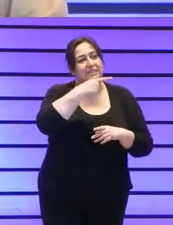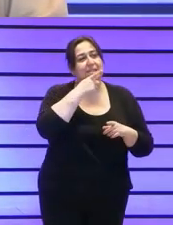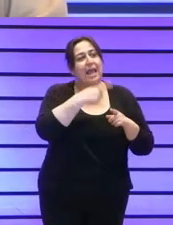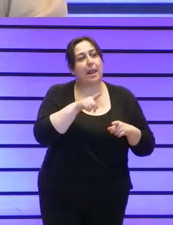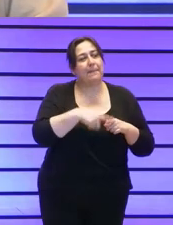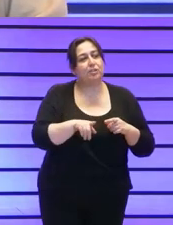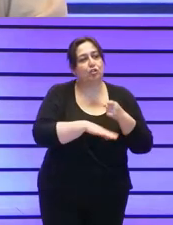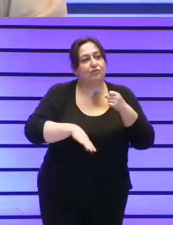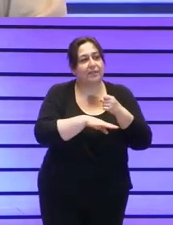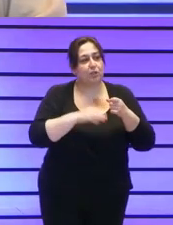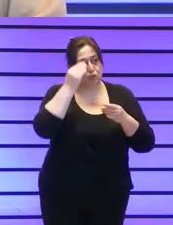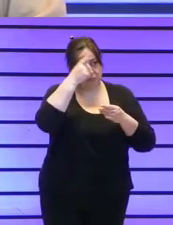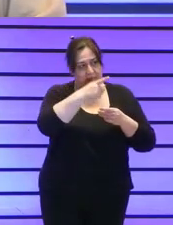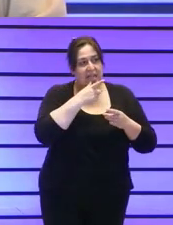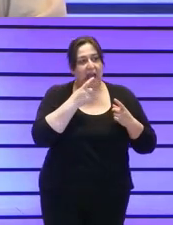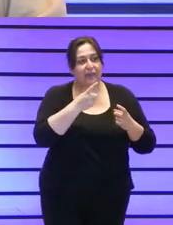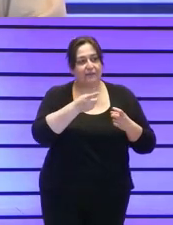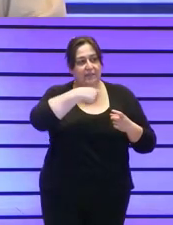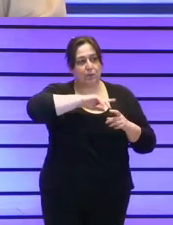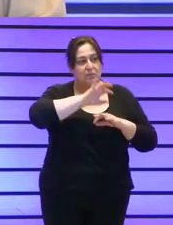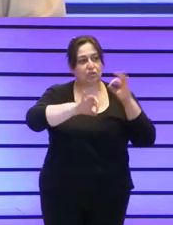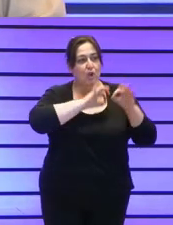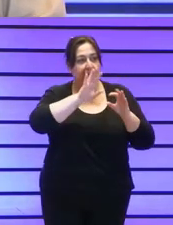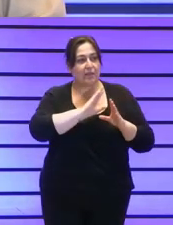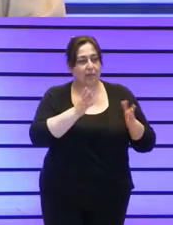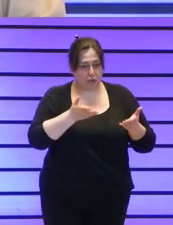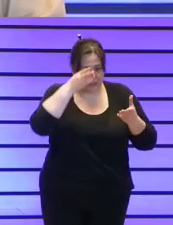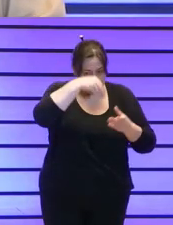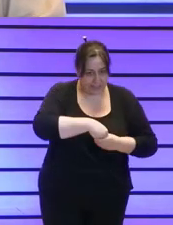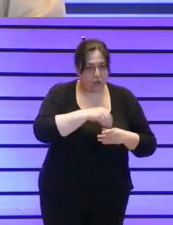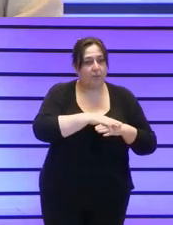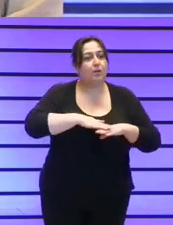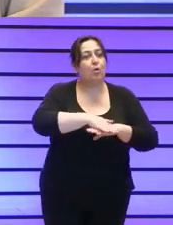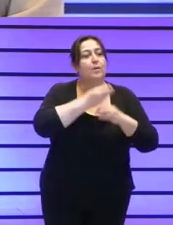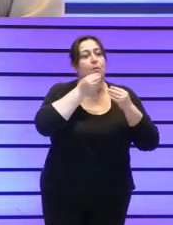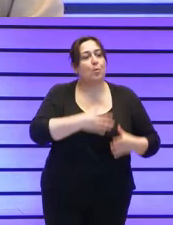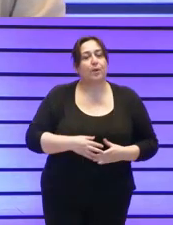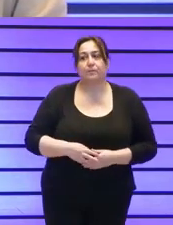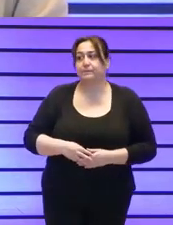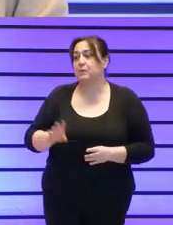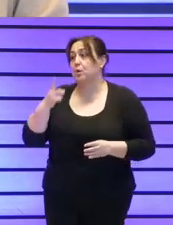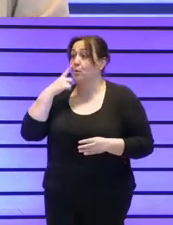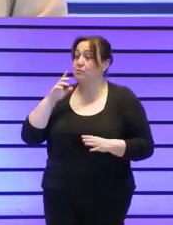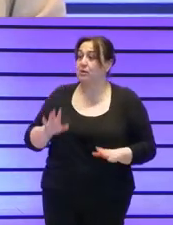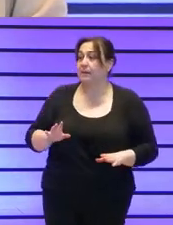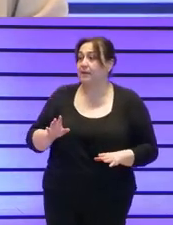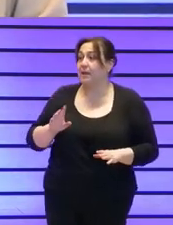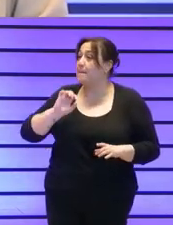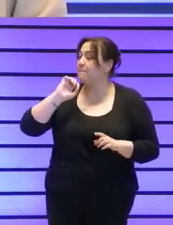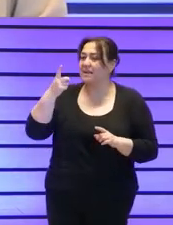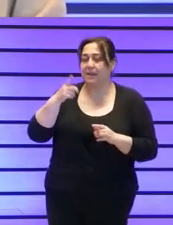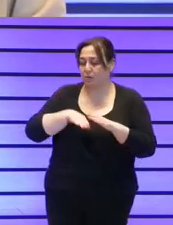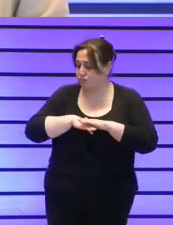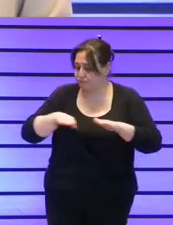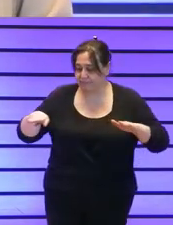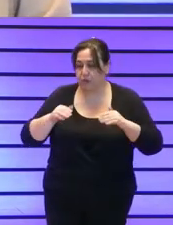básicos crees que debemos fundamentar nuestras organizaciones para tener un buen gobierno? Vamos a ver, el primer cimiento